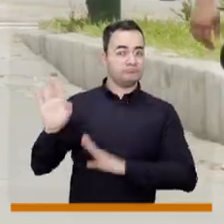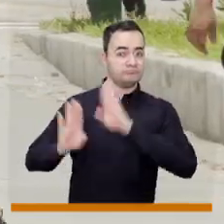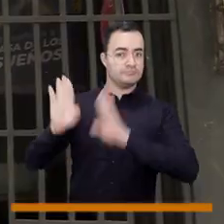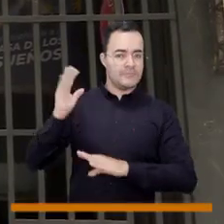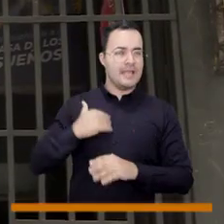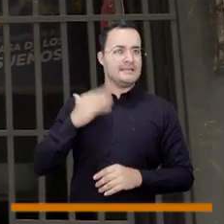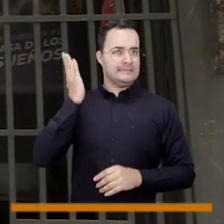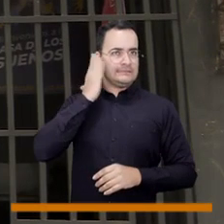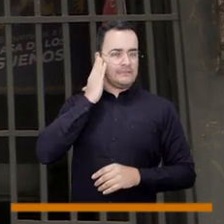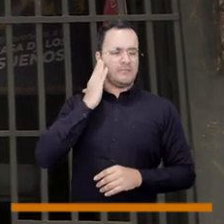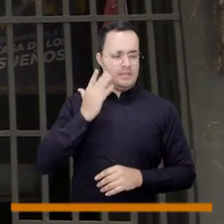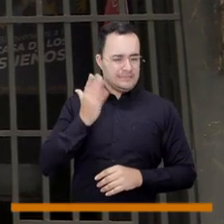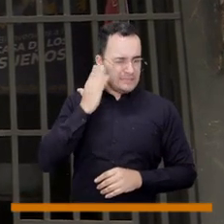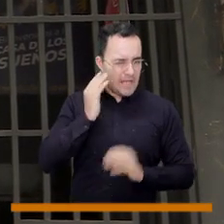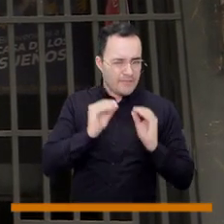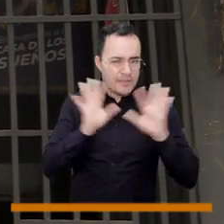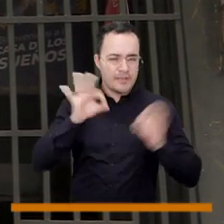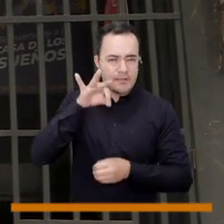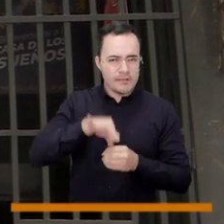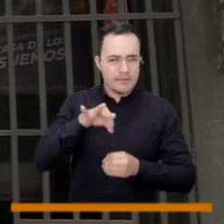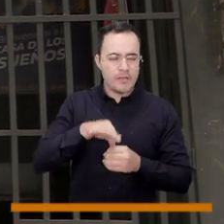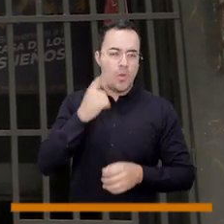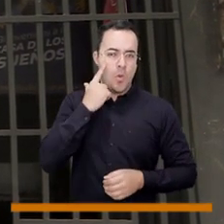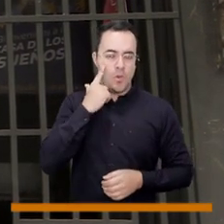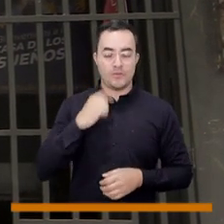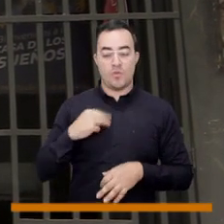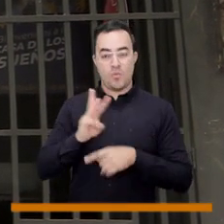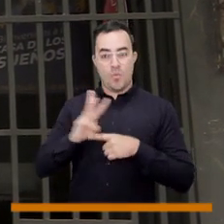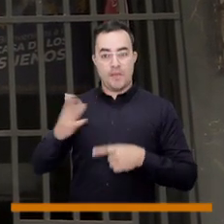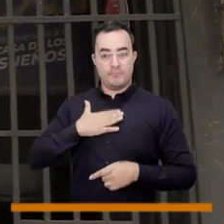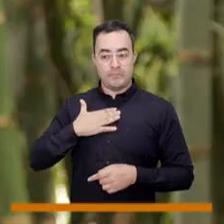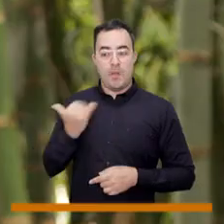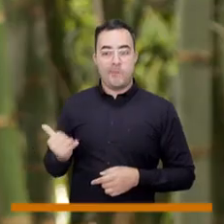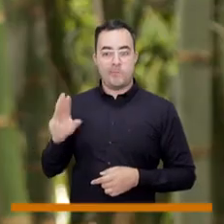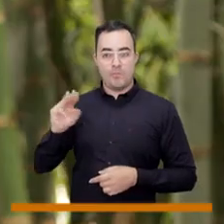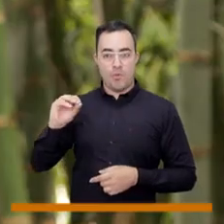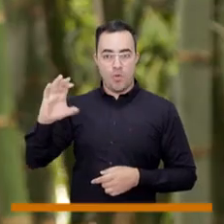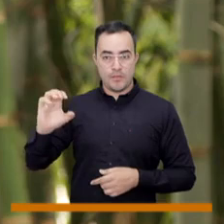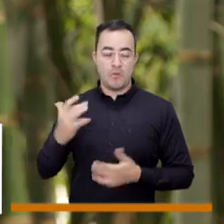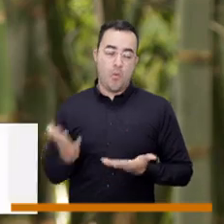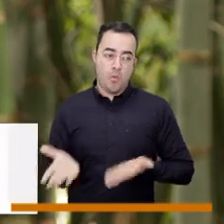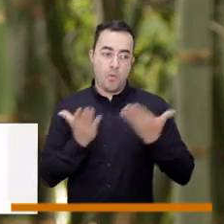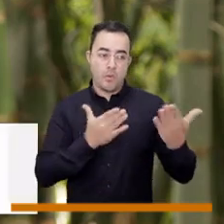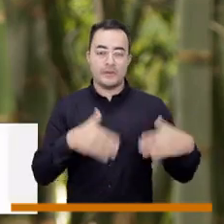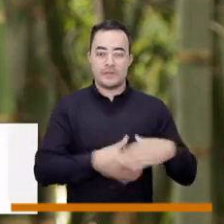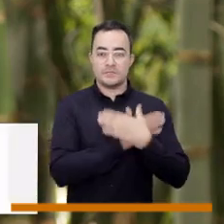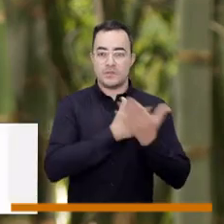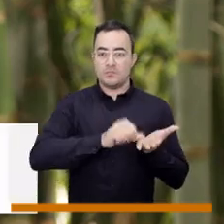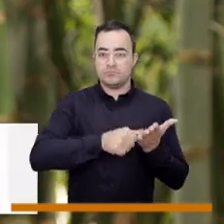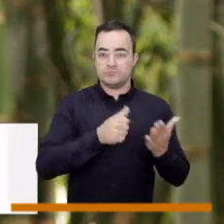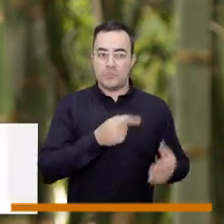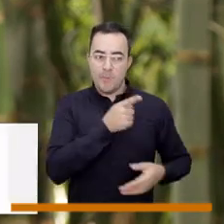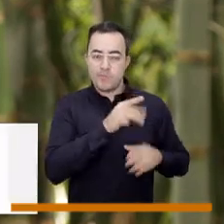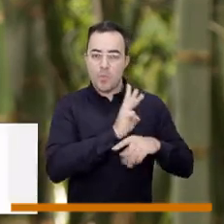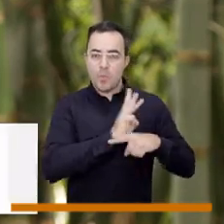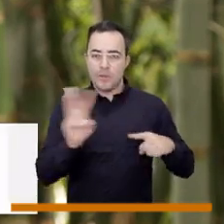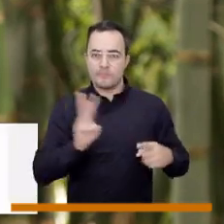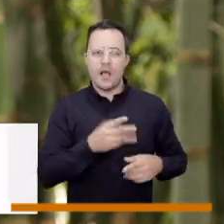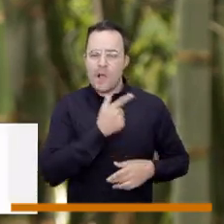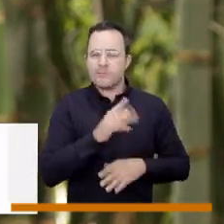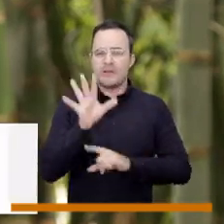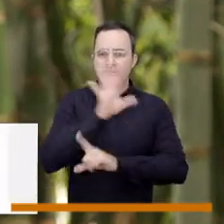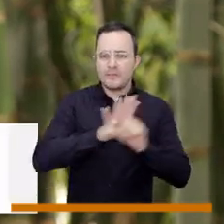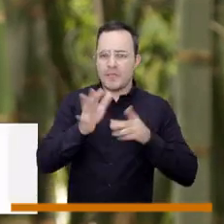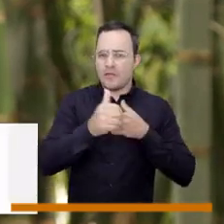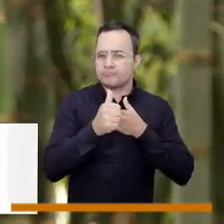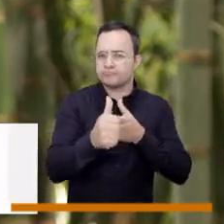candidato Cómo voto por él entonces hay páginas como la nuestra de la moe páginas como la registraduría en que tenemos